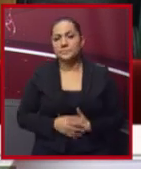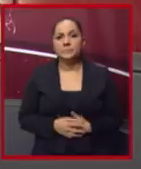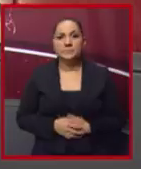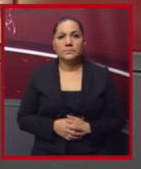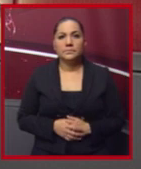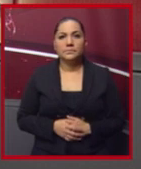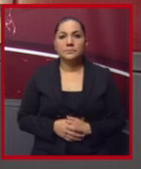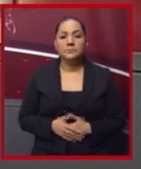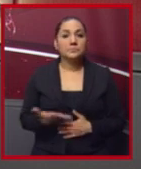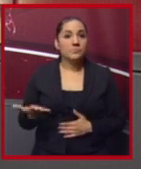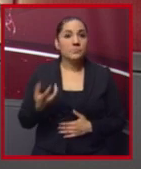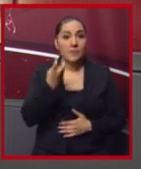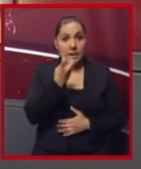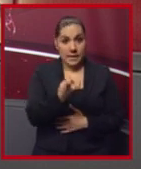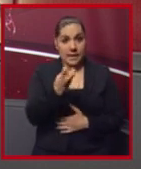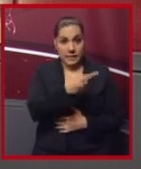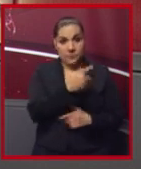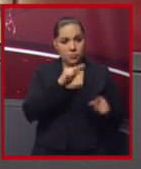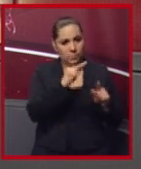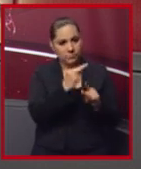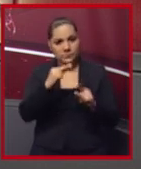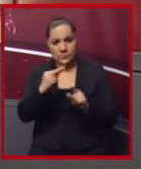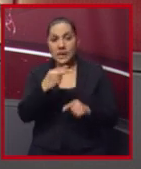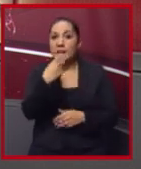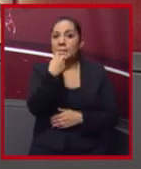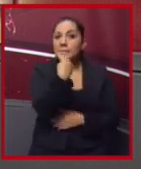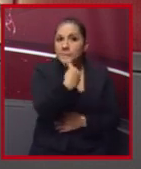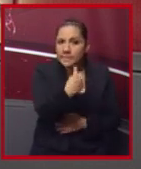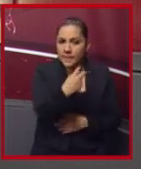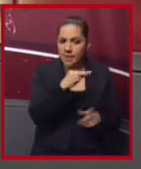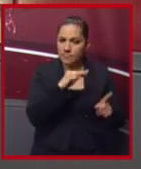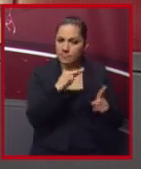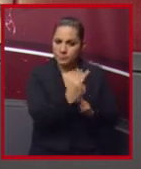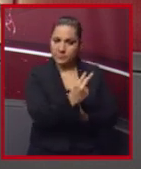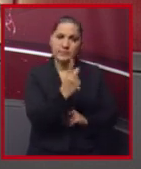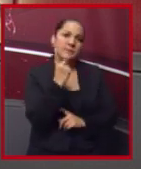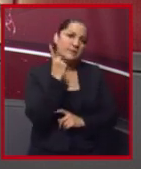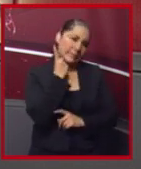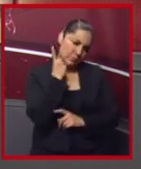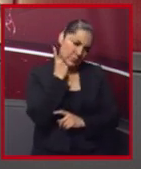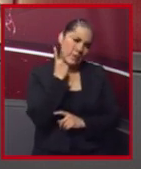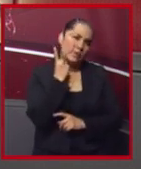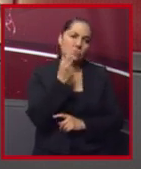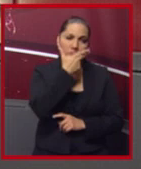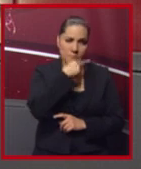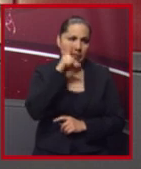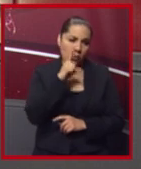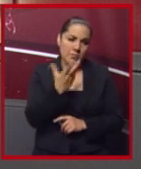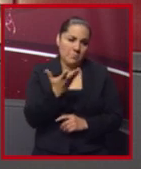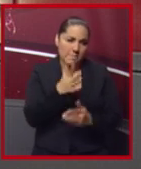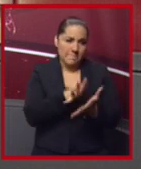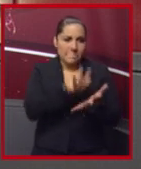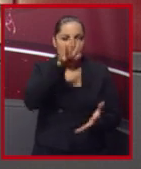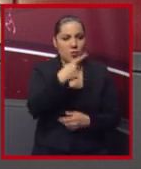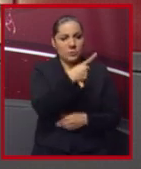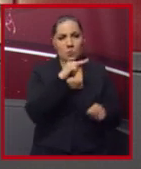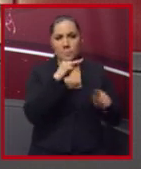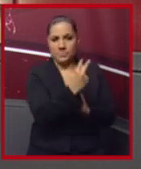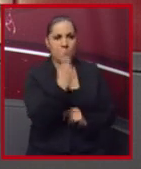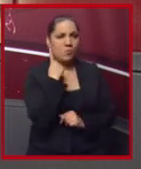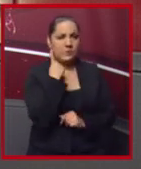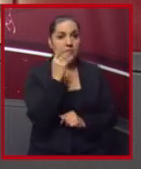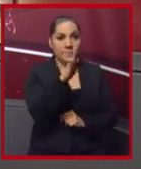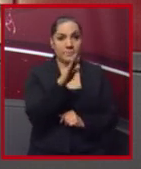Bueno, estos son los puntos de vista de los legisladores, que es básicamente una postura política. Pero ¿qué dicen los abogados, los que saben